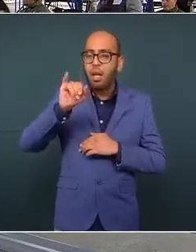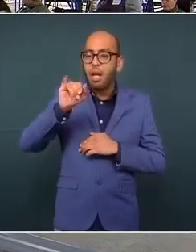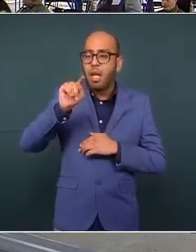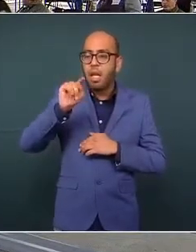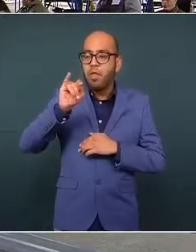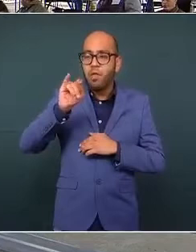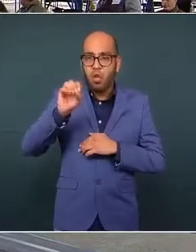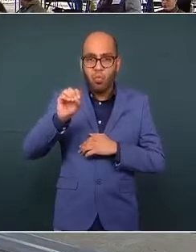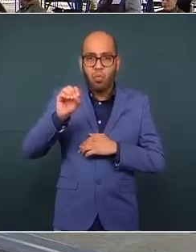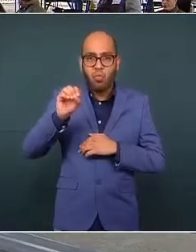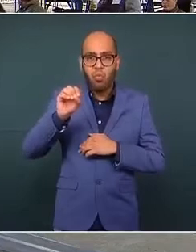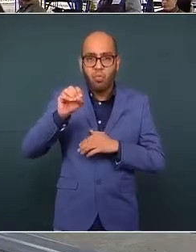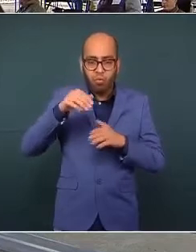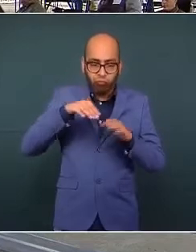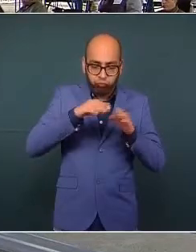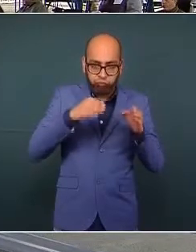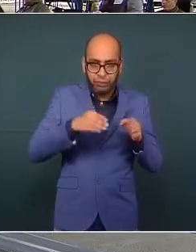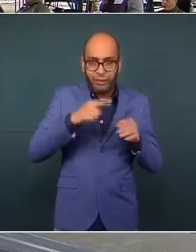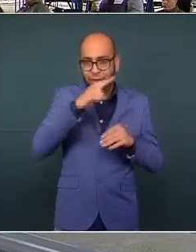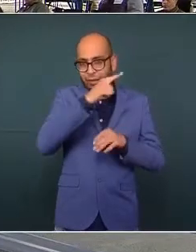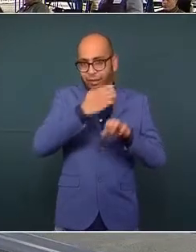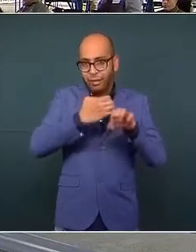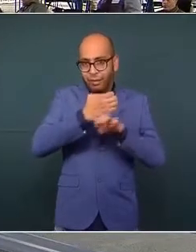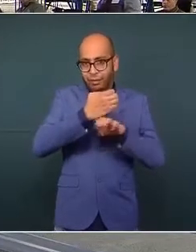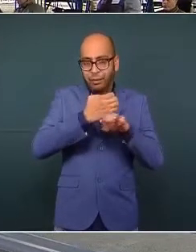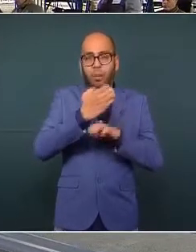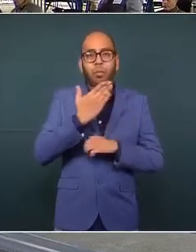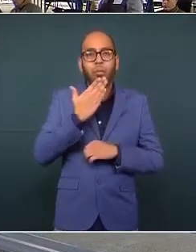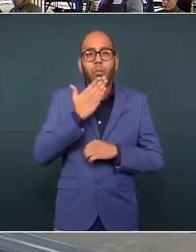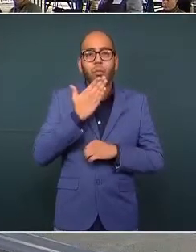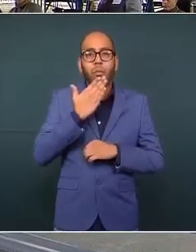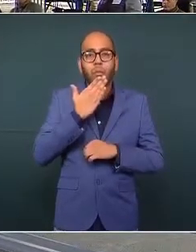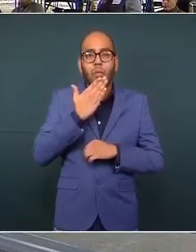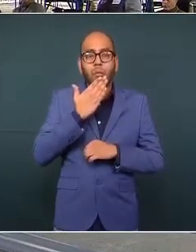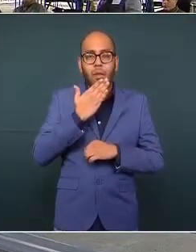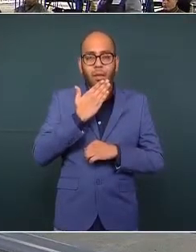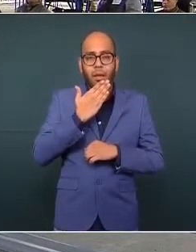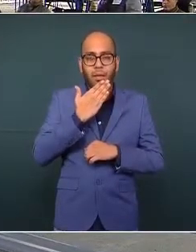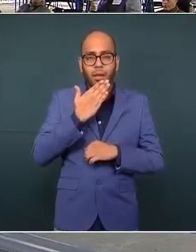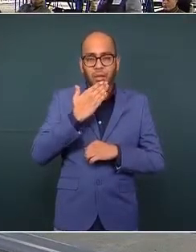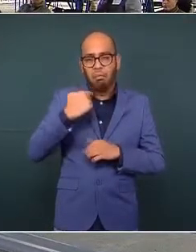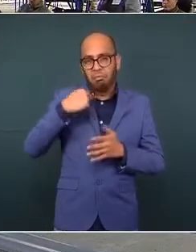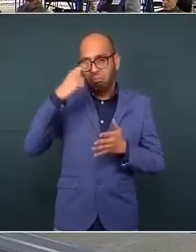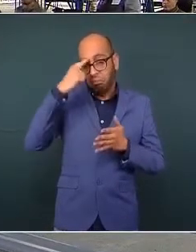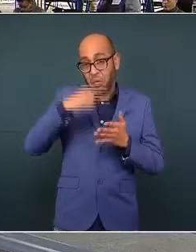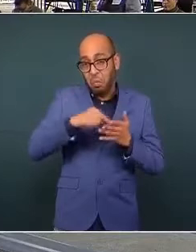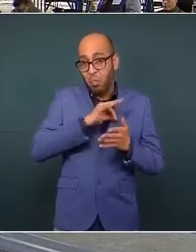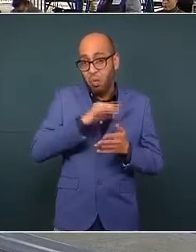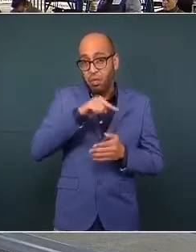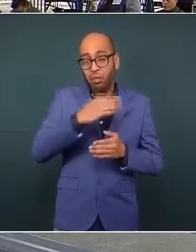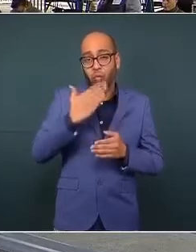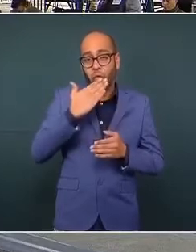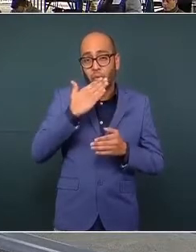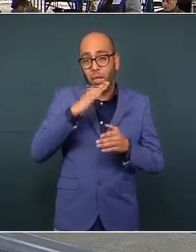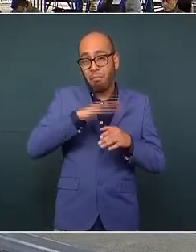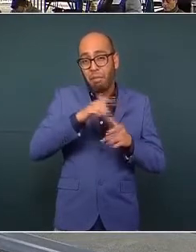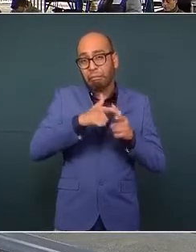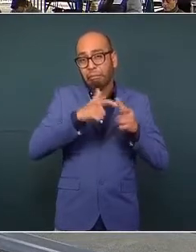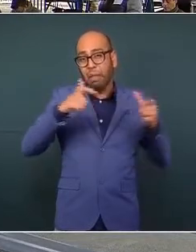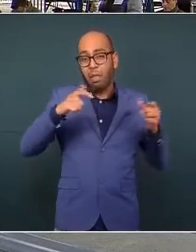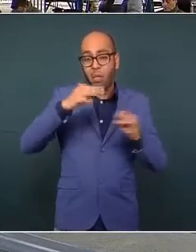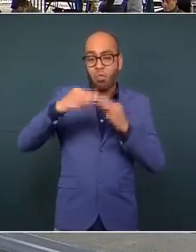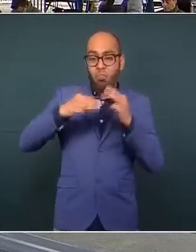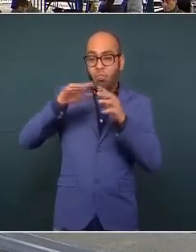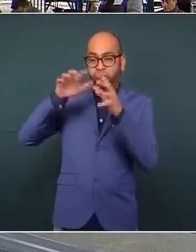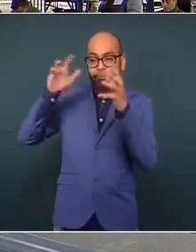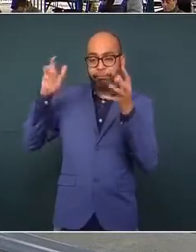estado explorando en el estado Sonora, que muy probablemente se vuelvan las más grandes incluso del mundo, de acuerdo a información